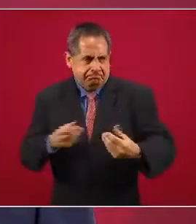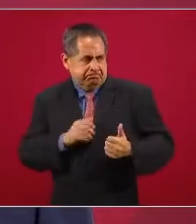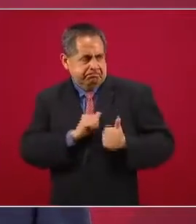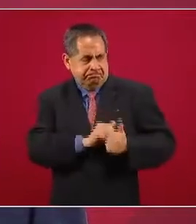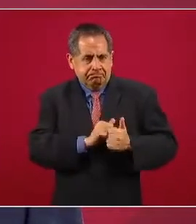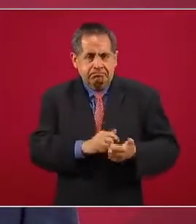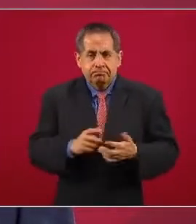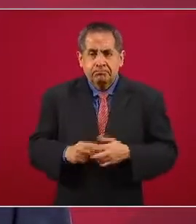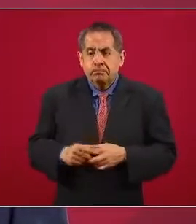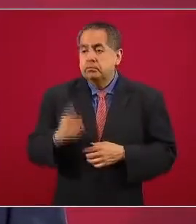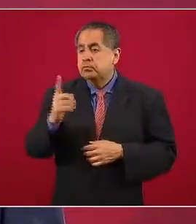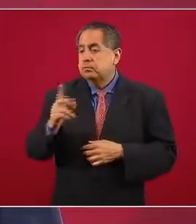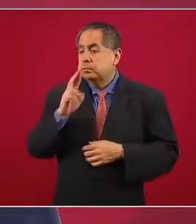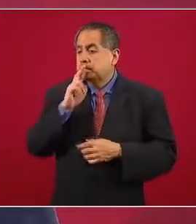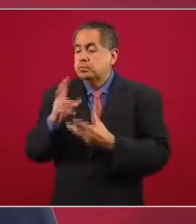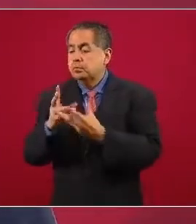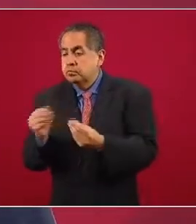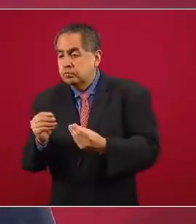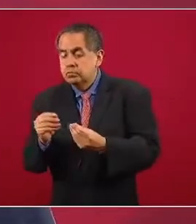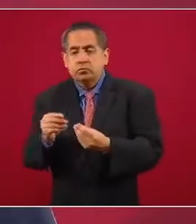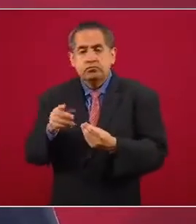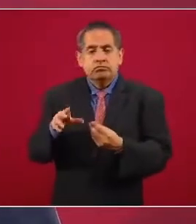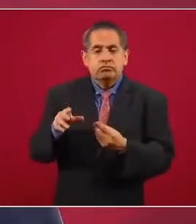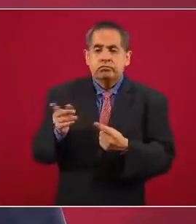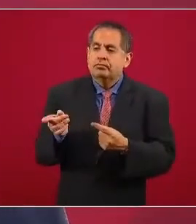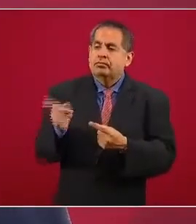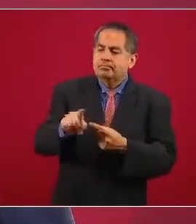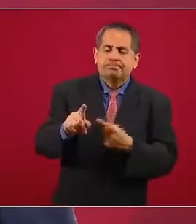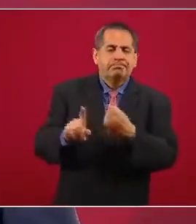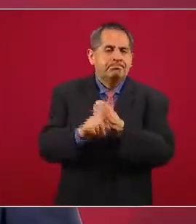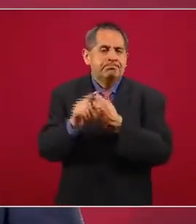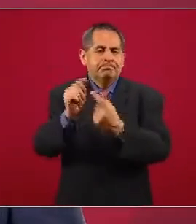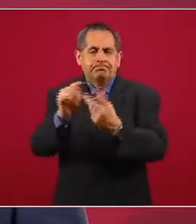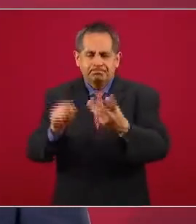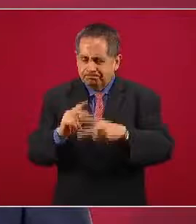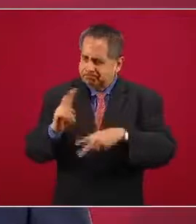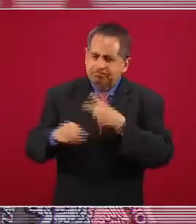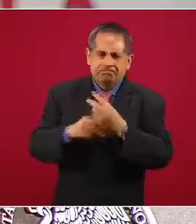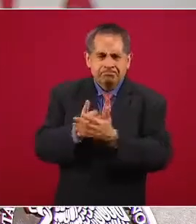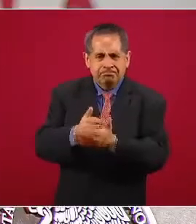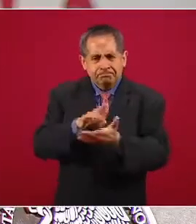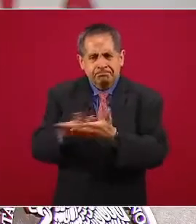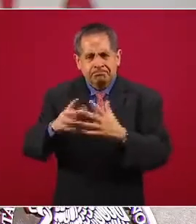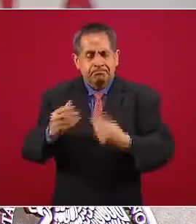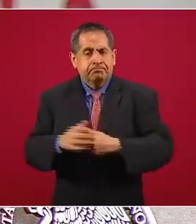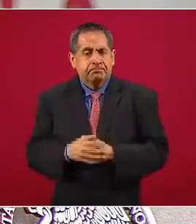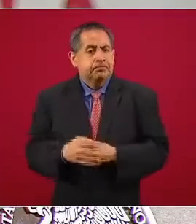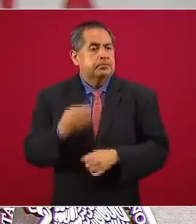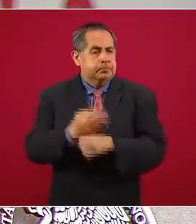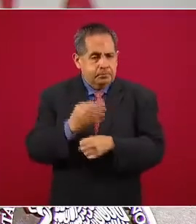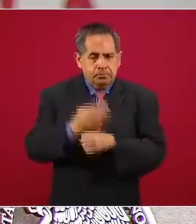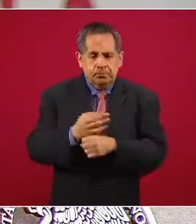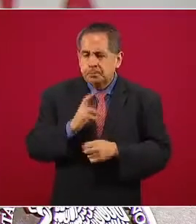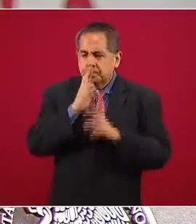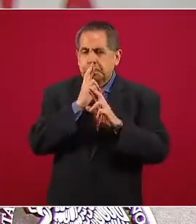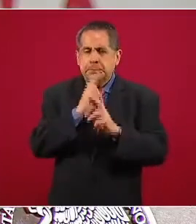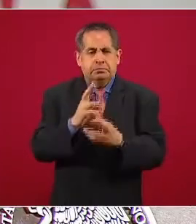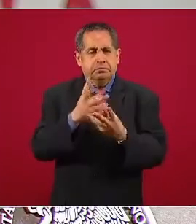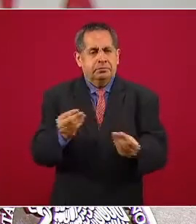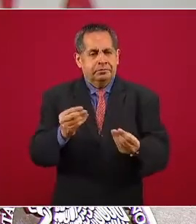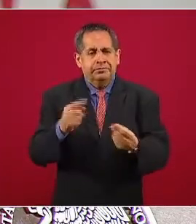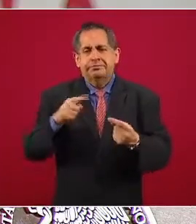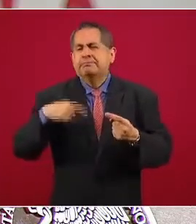cada solución encuentra sus propios problemas y entonces esta solución tendrá otros problemas